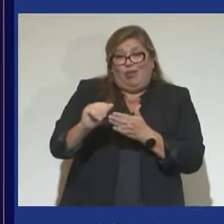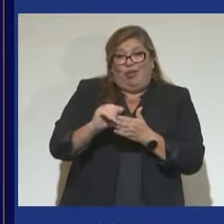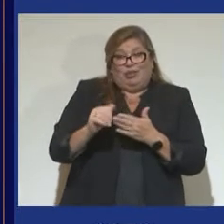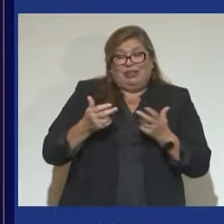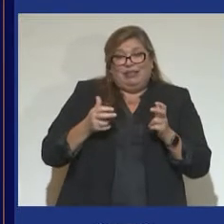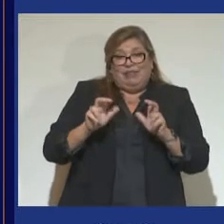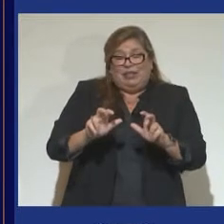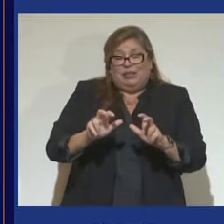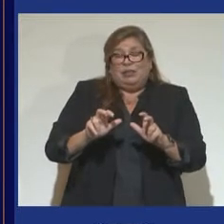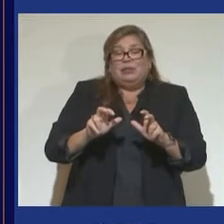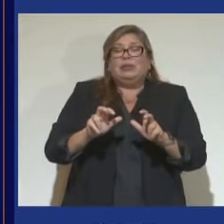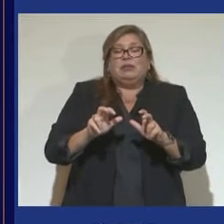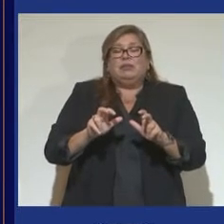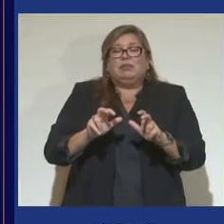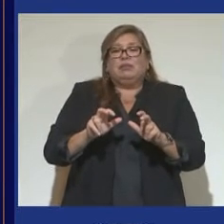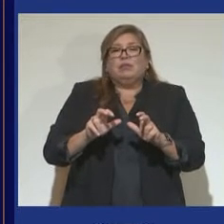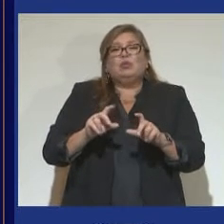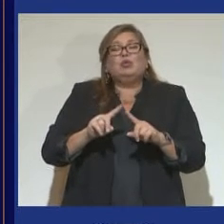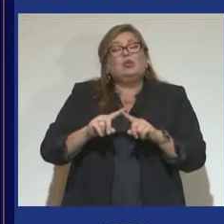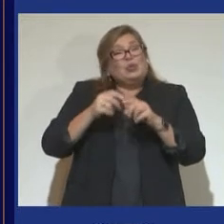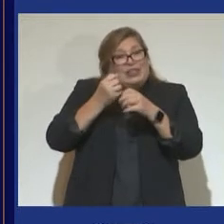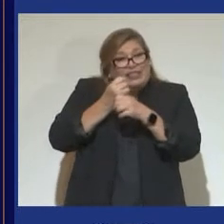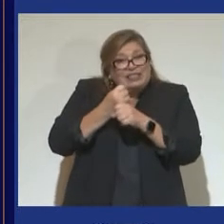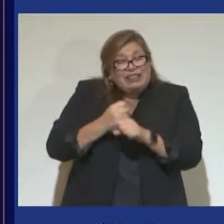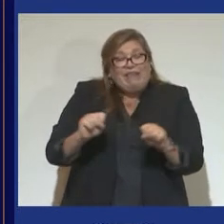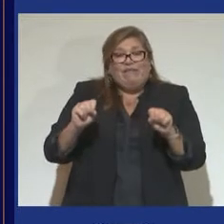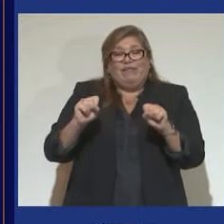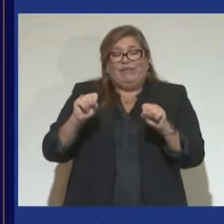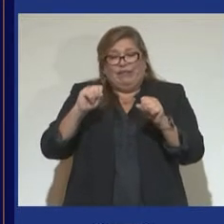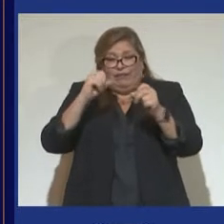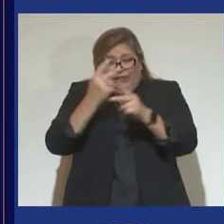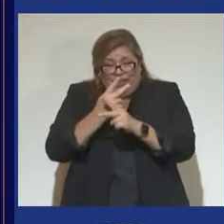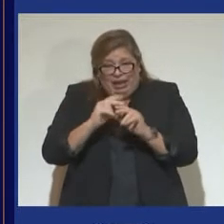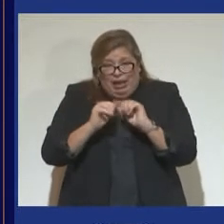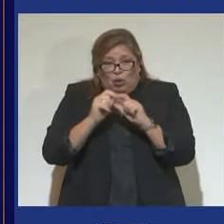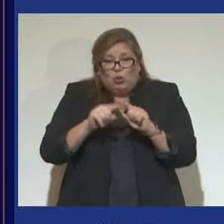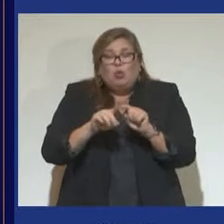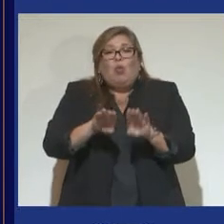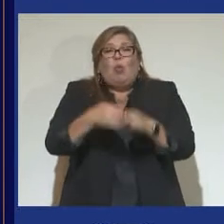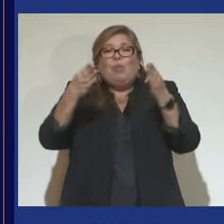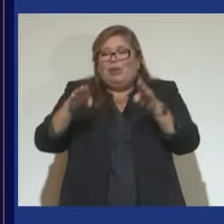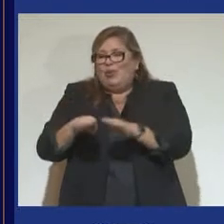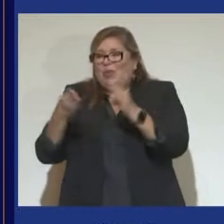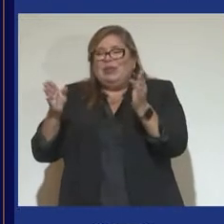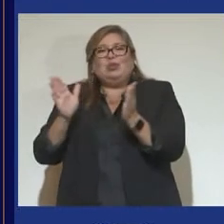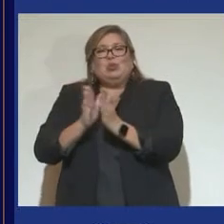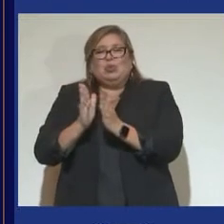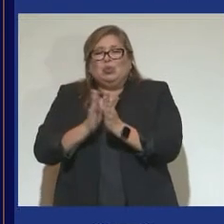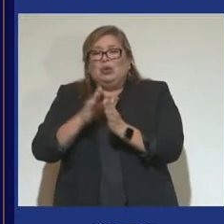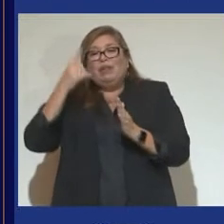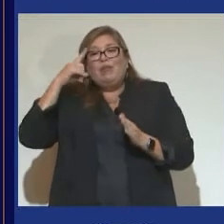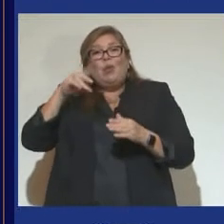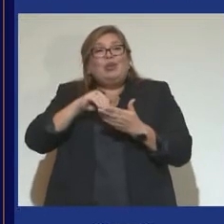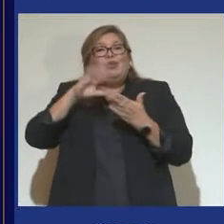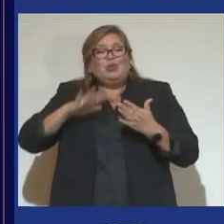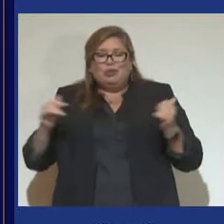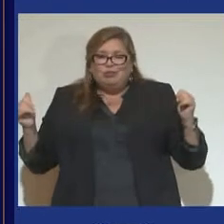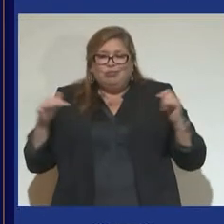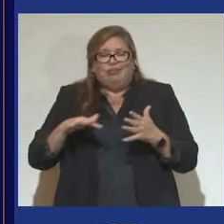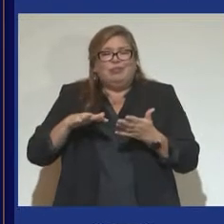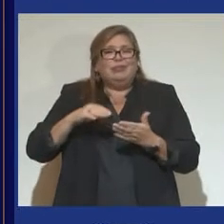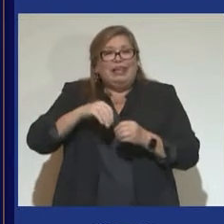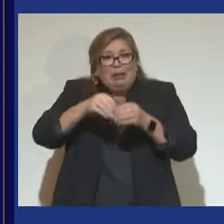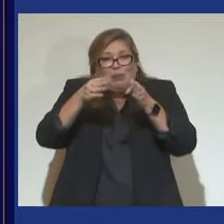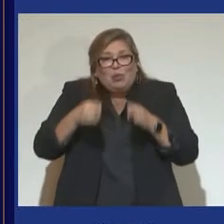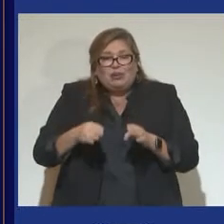dólares para de manera segura si no podemos hacerlo de manera segura no lo haremos pero la idea es abrir las escuelas de manera segura para que haya